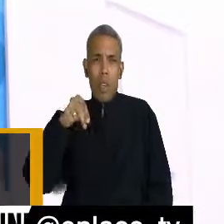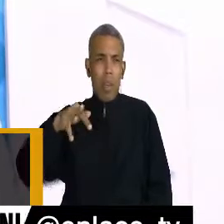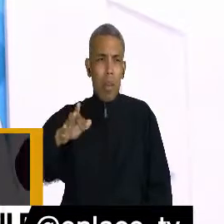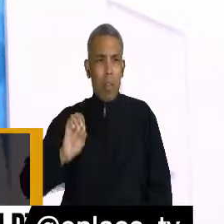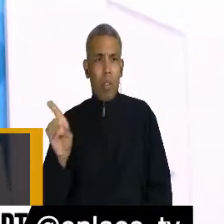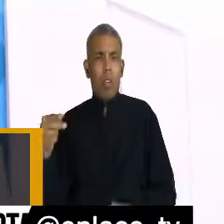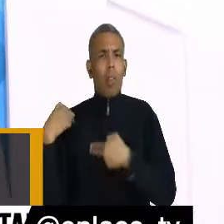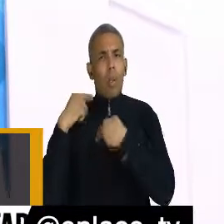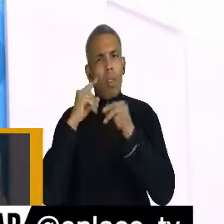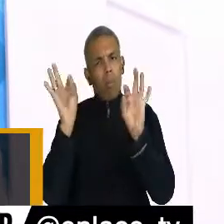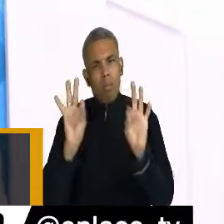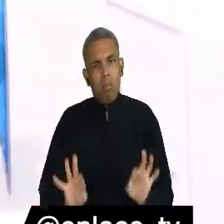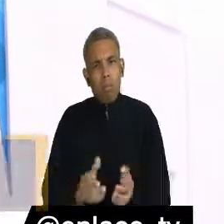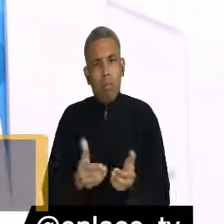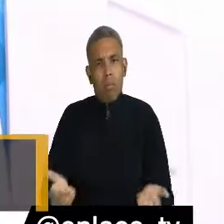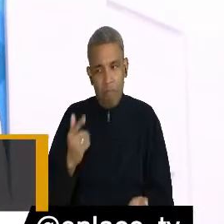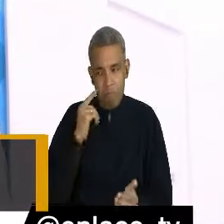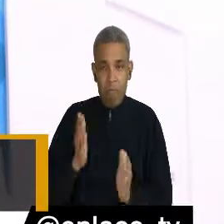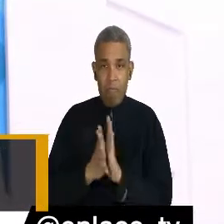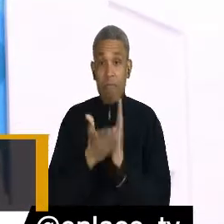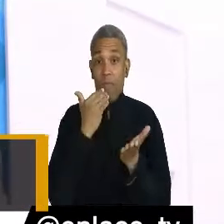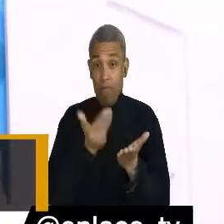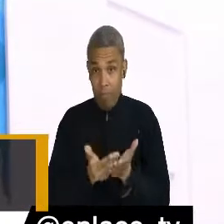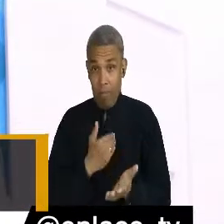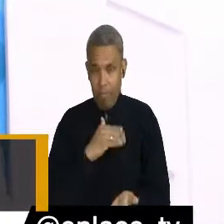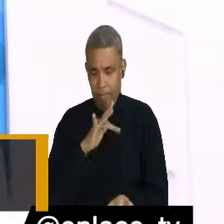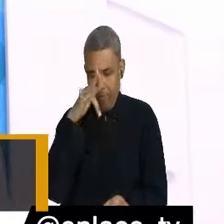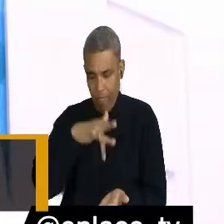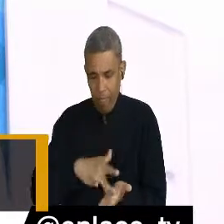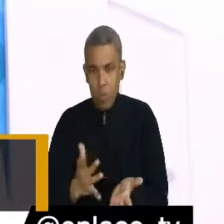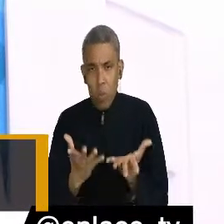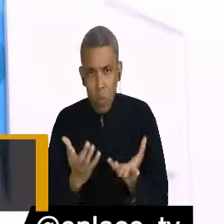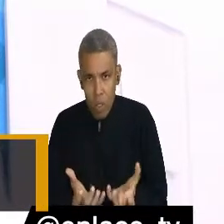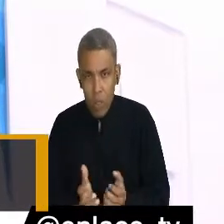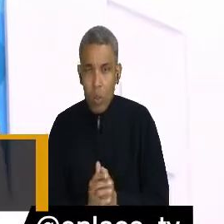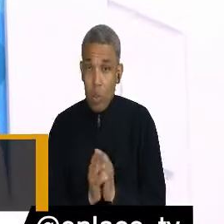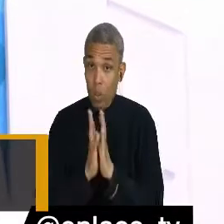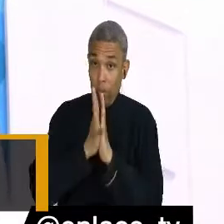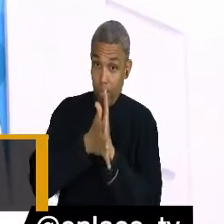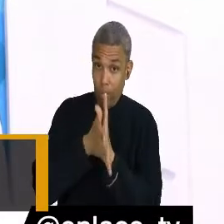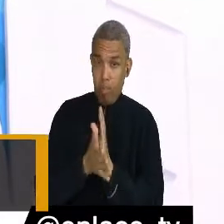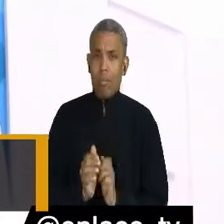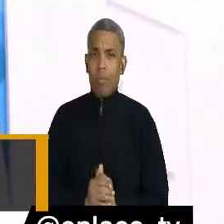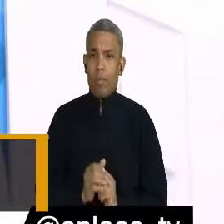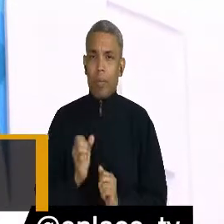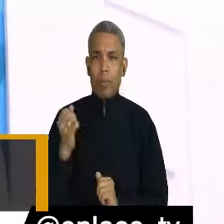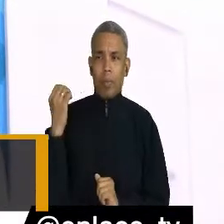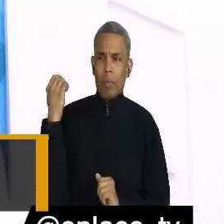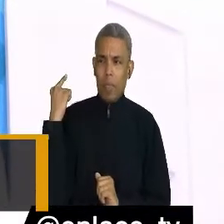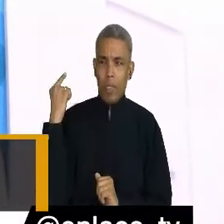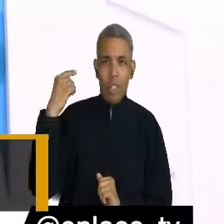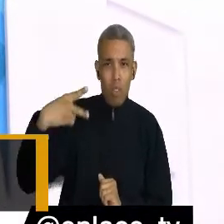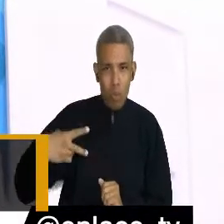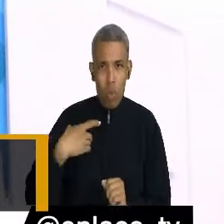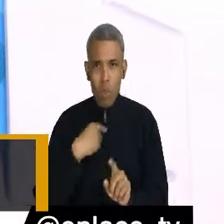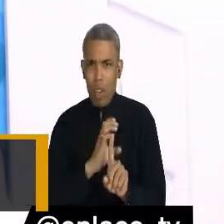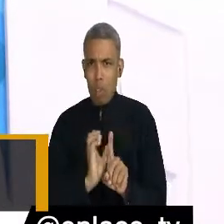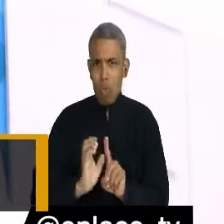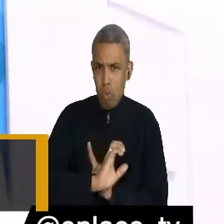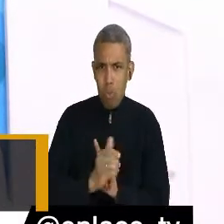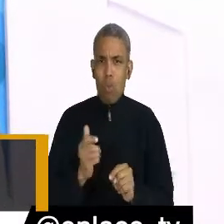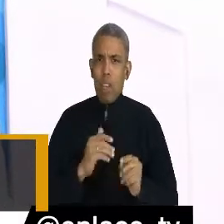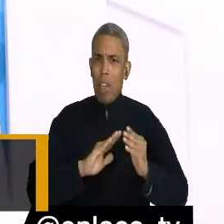buenas tardes, gracias por la invitación. Queremos realizar la invitación formal al segundo encuentro cultural de comunas y corregimientos de aquí de